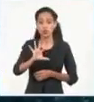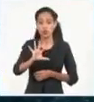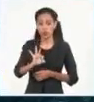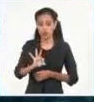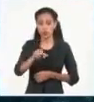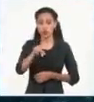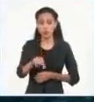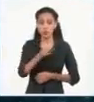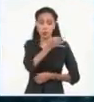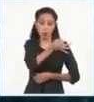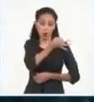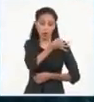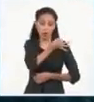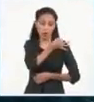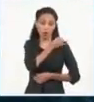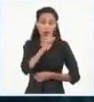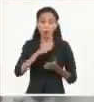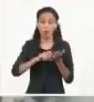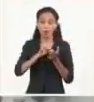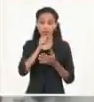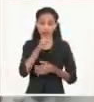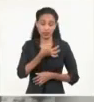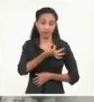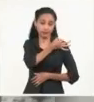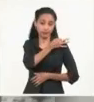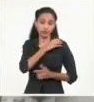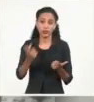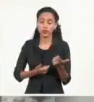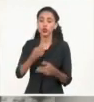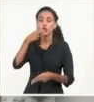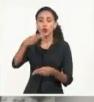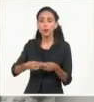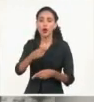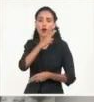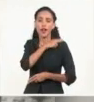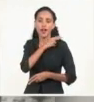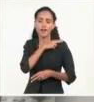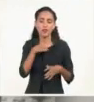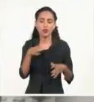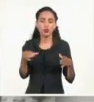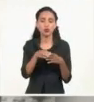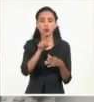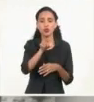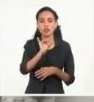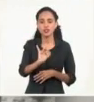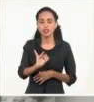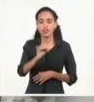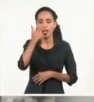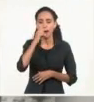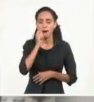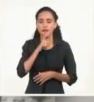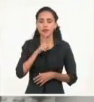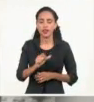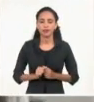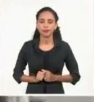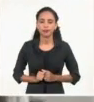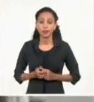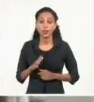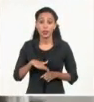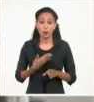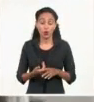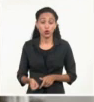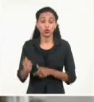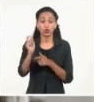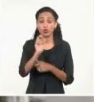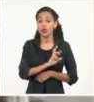ascendido al grado de comandante del ejército Rebelde y nombrado jefe de la columna 17 Abel Santamaría al triunfar la